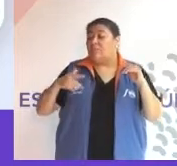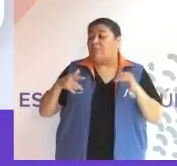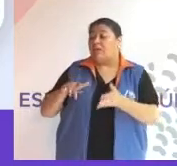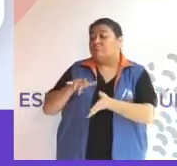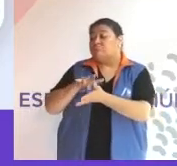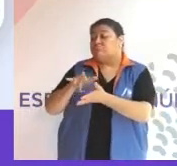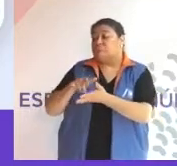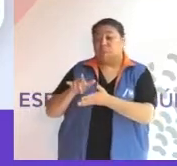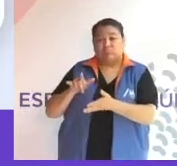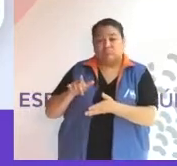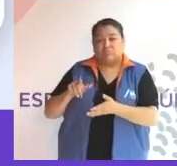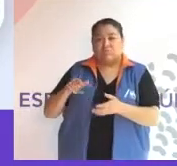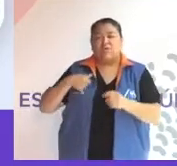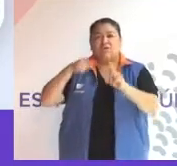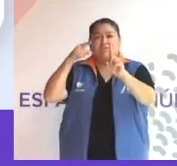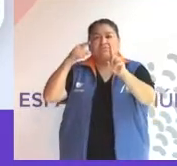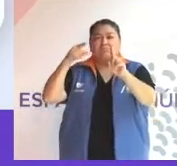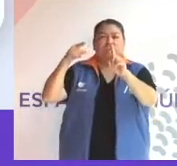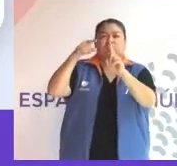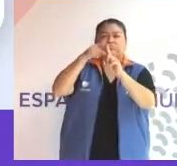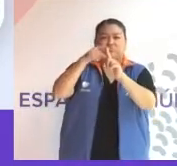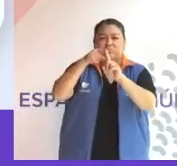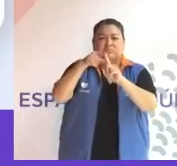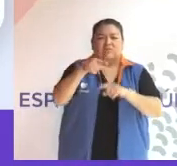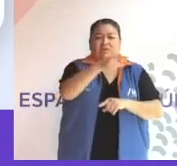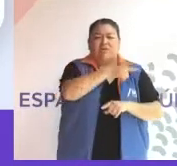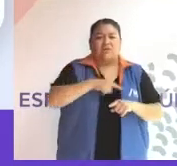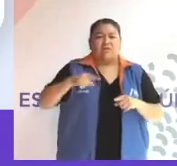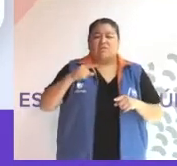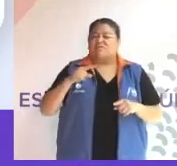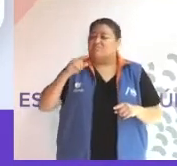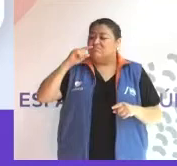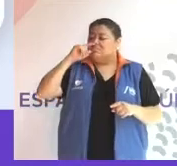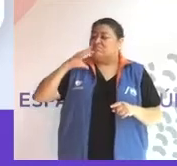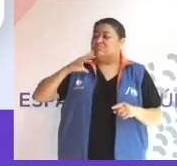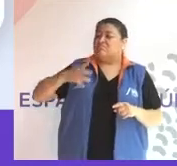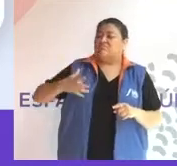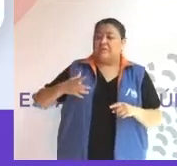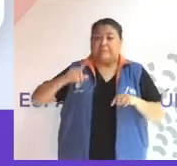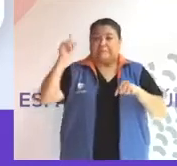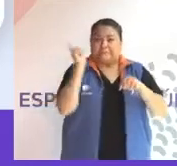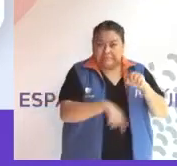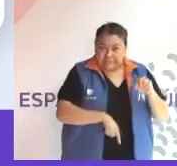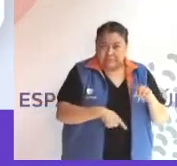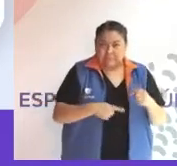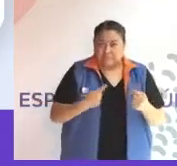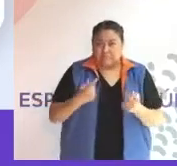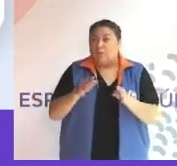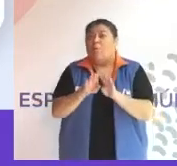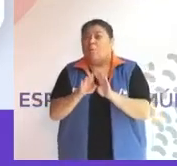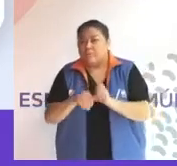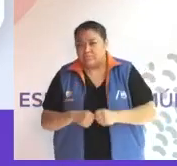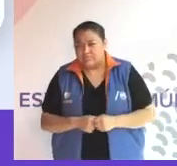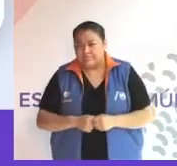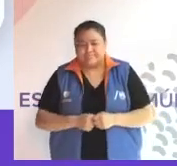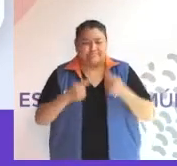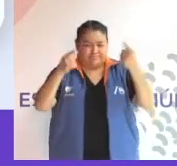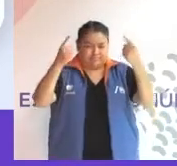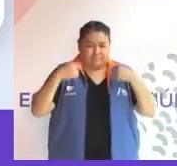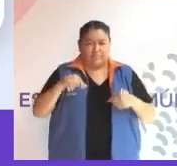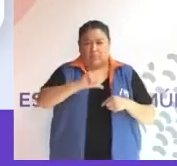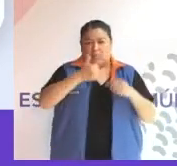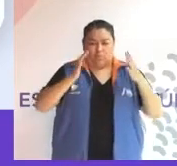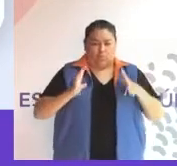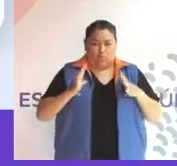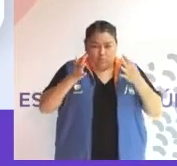y establecer las metas a alcanzar por parte de las comunidades marginadas? Muy interesante pregunta. También desde la Fundación Ser